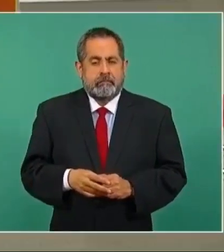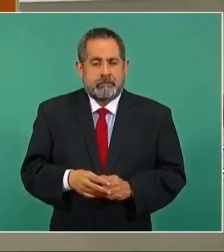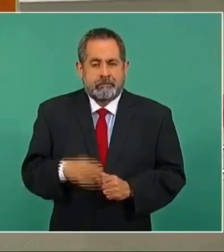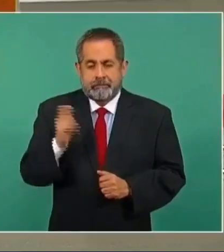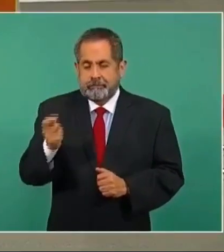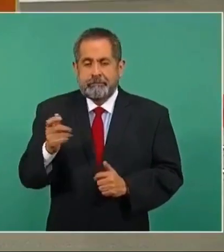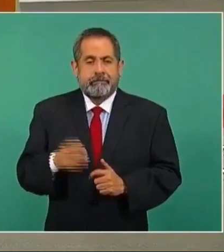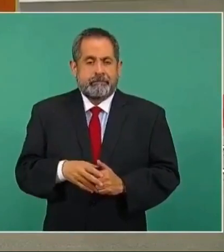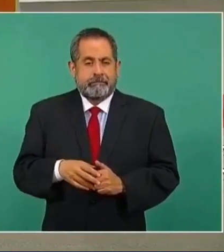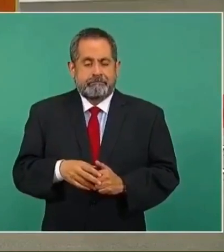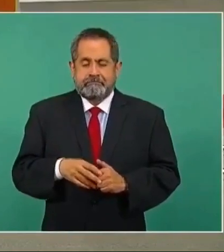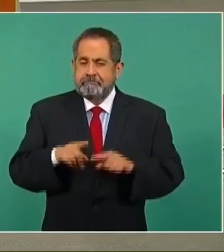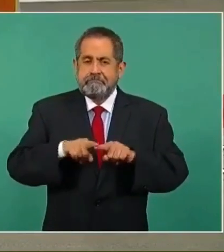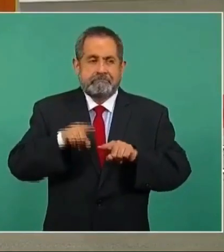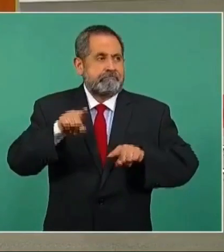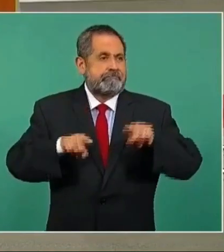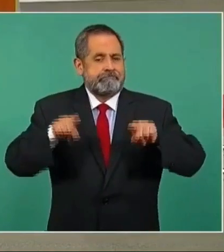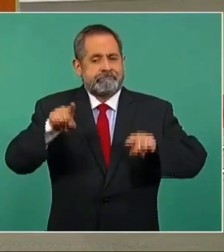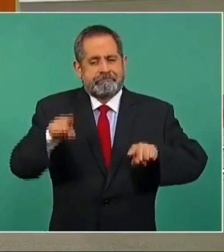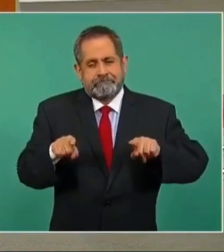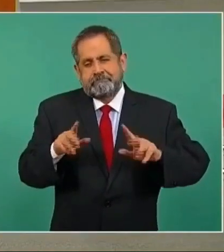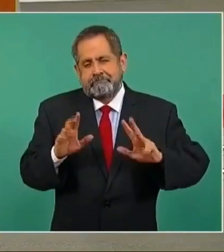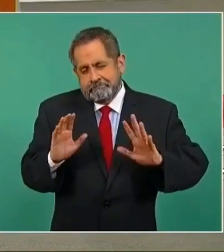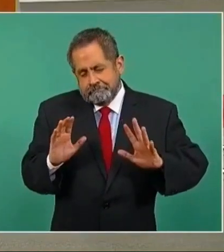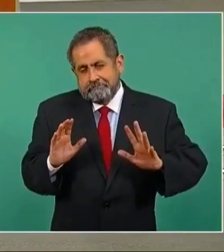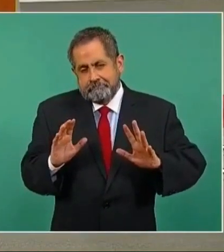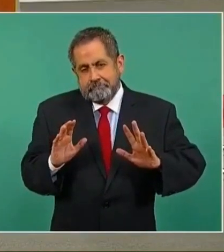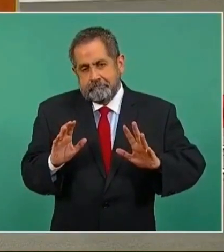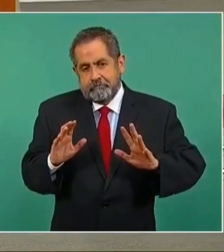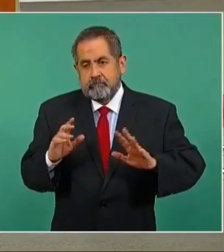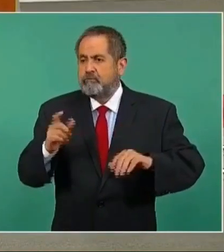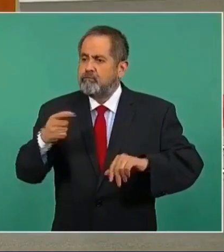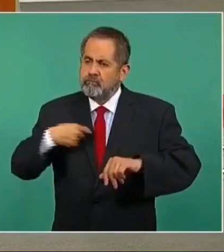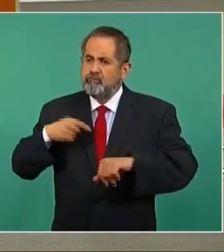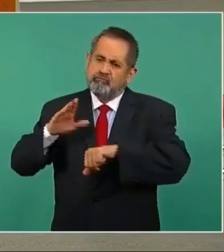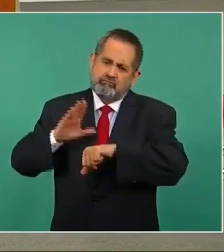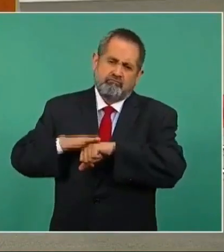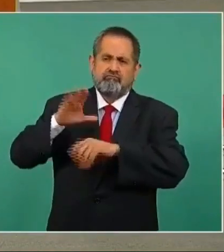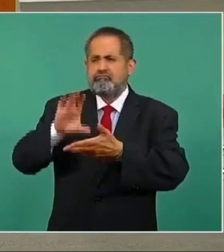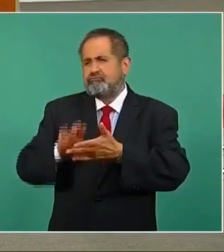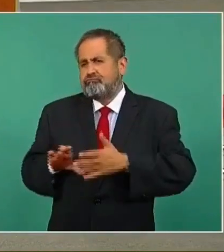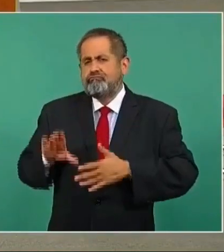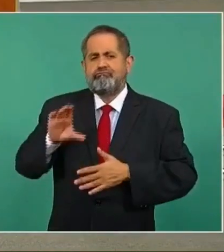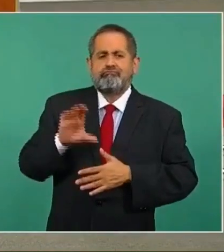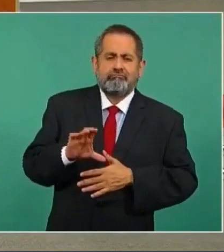Entonces, esto es muy relativo. Es decir, yo aporto más.